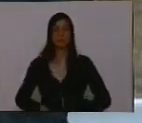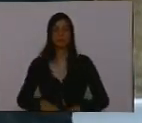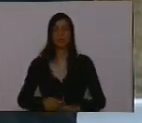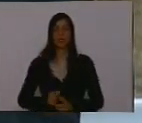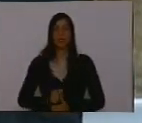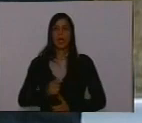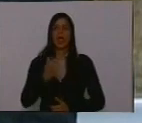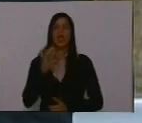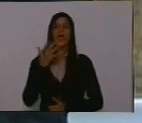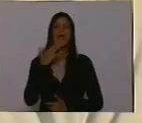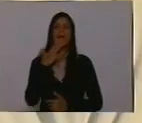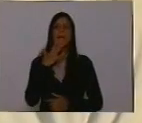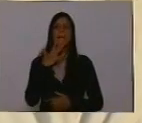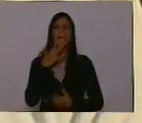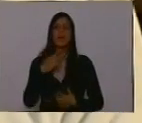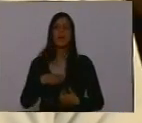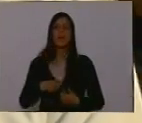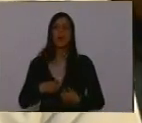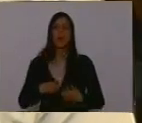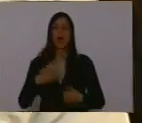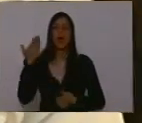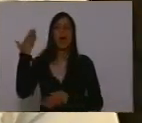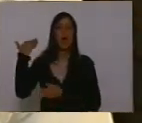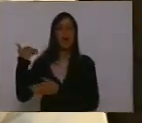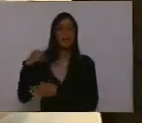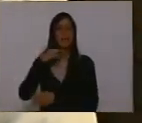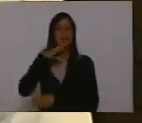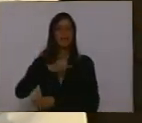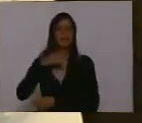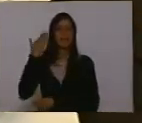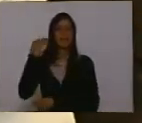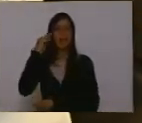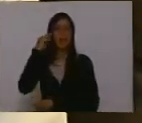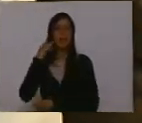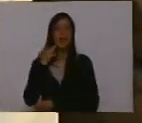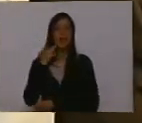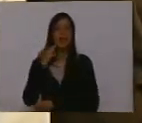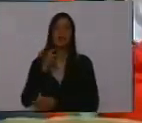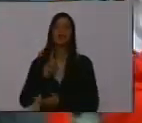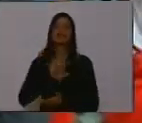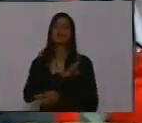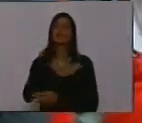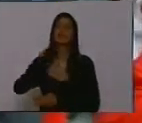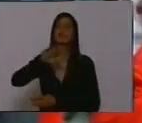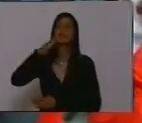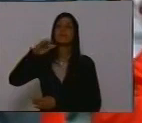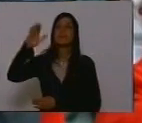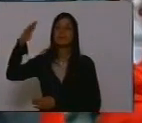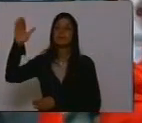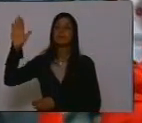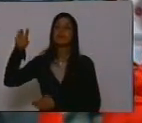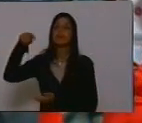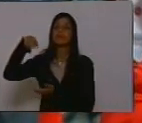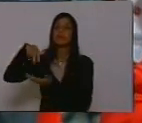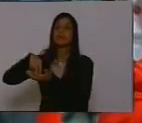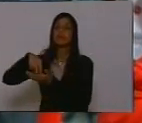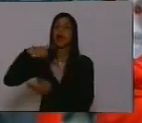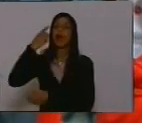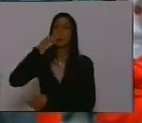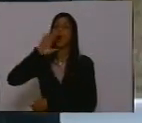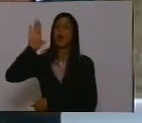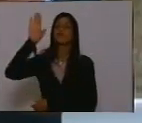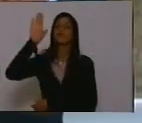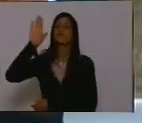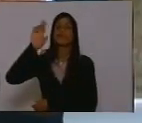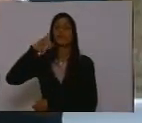auroral. Simón Bolívar en el Monte Sacro frisaba los 22 años.